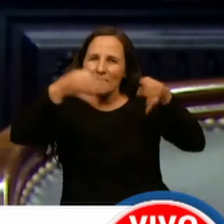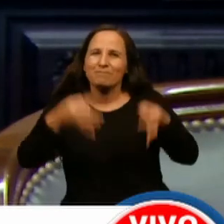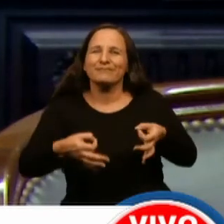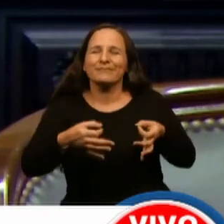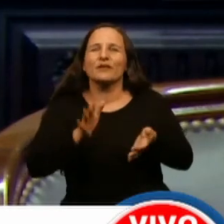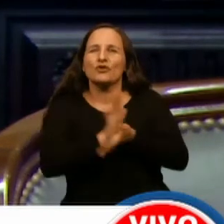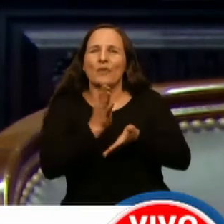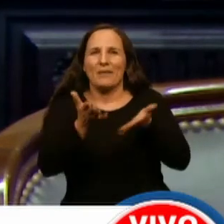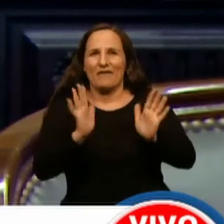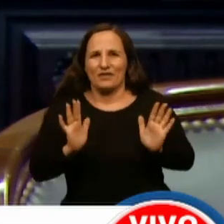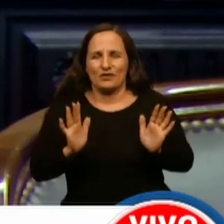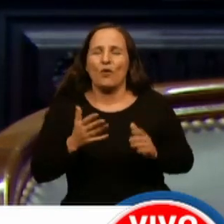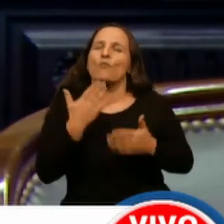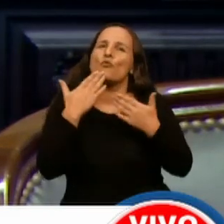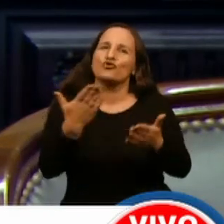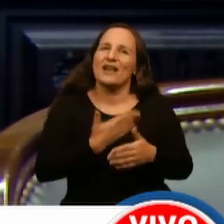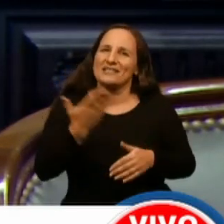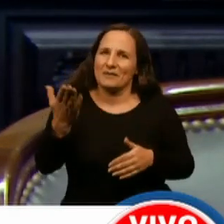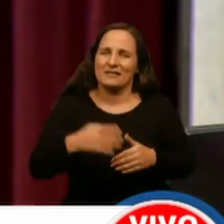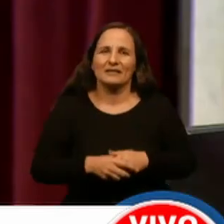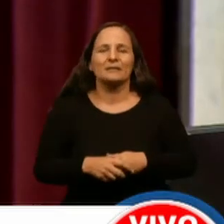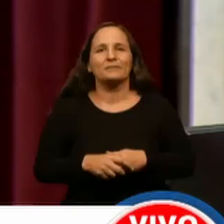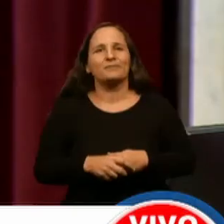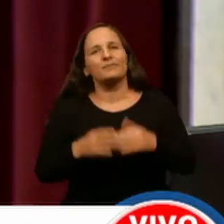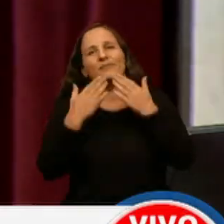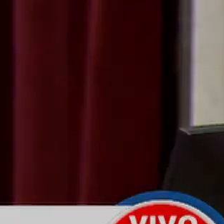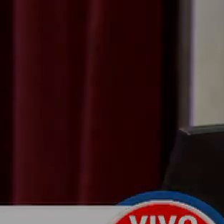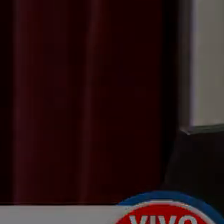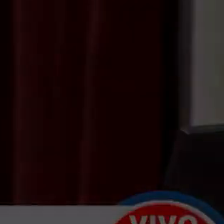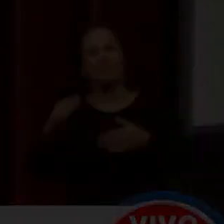este beneficio. Muchas gracias, presidente. Muchas gracias, diputado Mena.